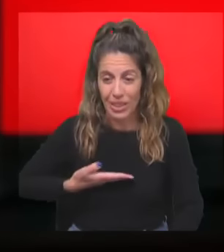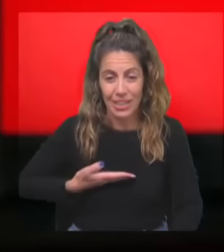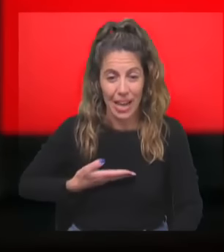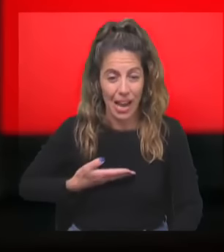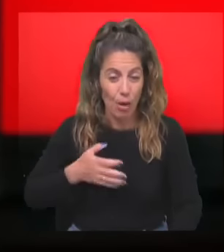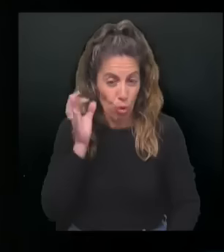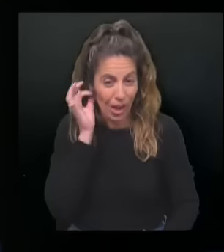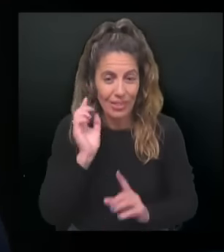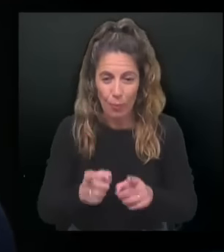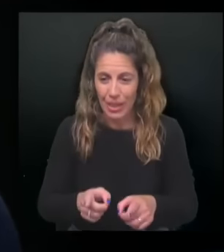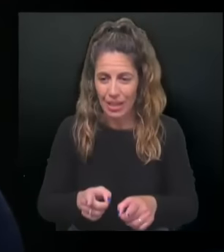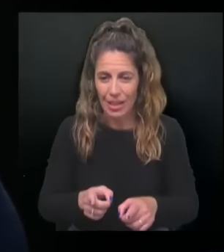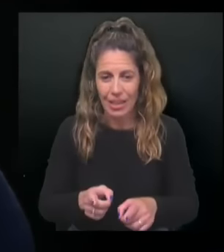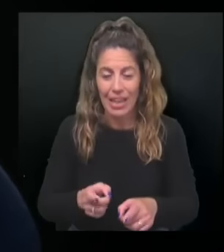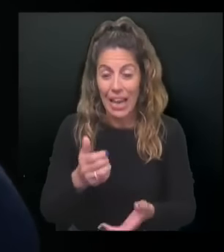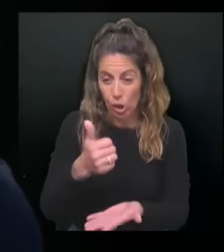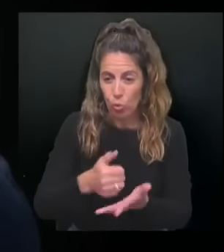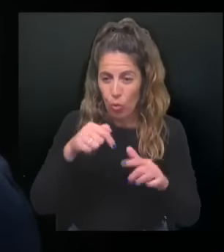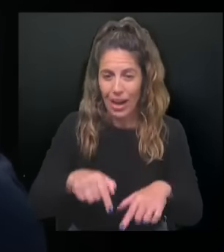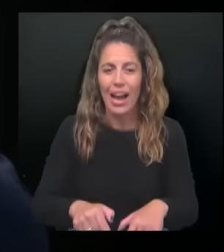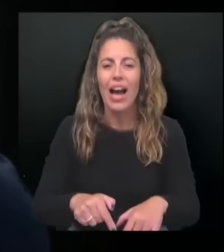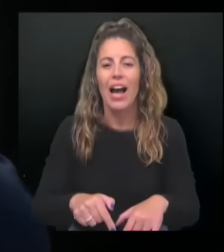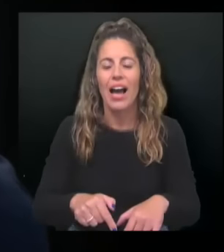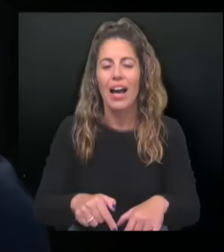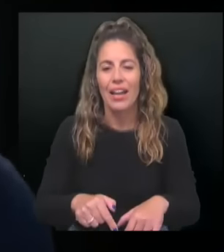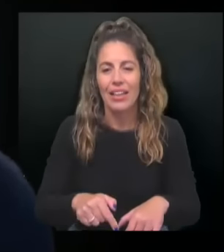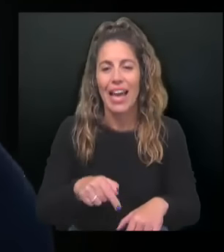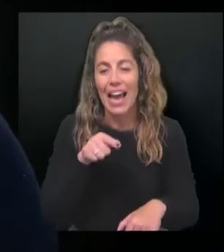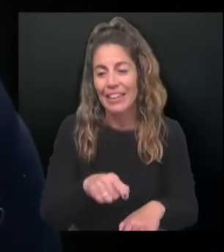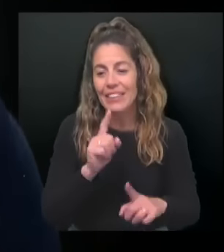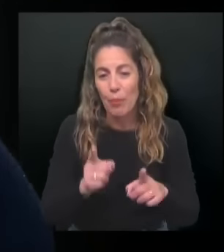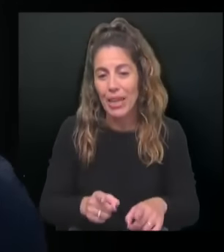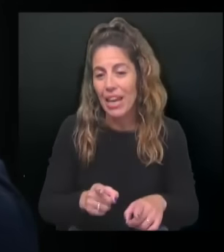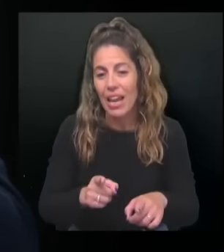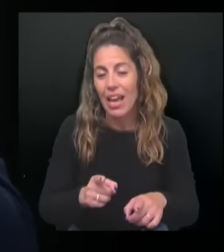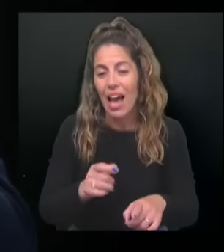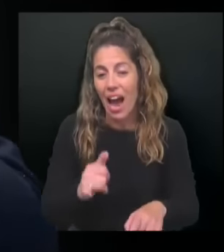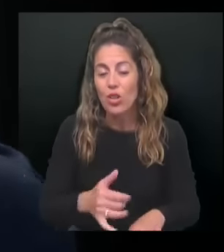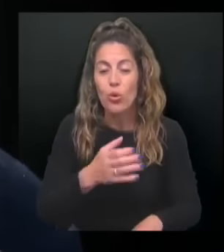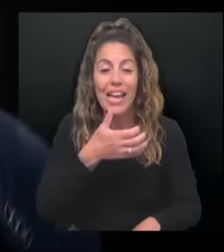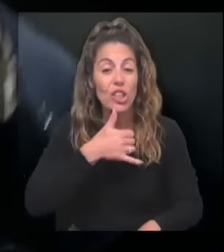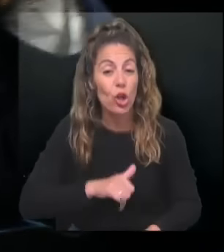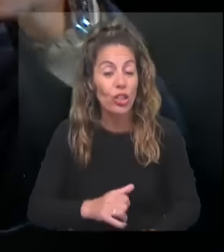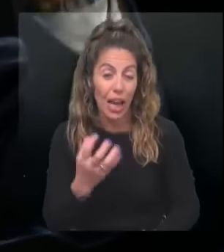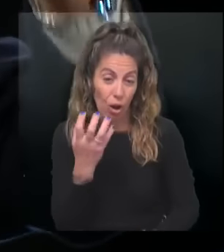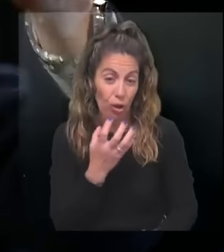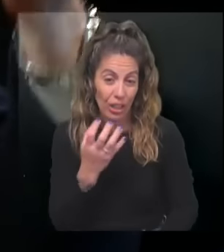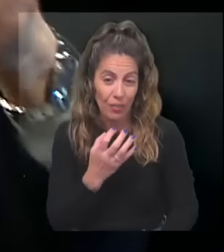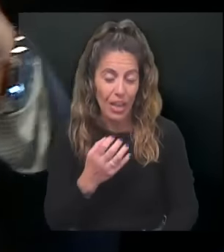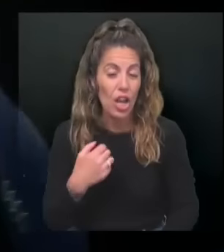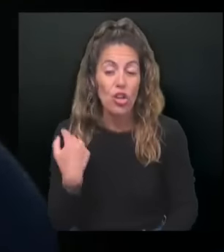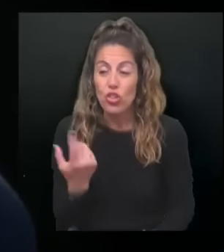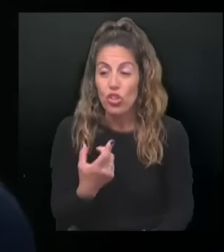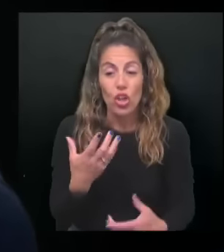sí. Que estuvo acá y que de alguna manera, uh-huh, también ahí, uh-huh, hay una historia terrible. O sea, estamos cargados